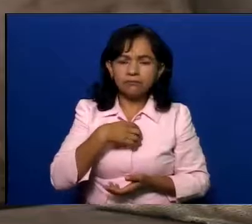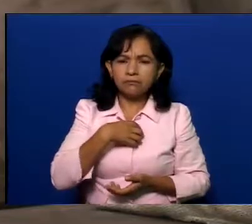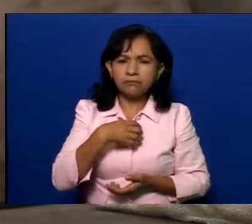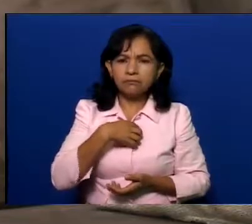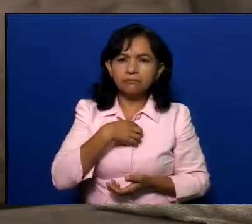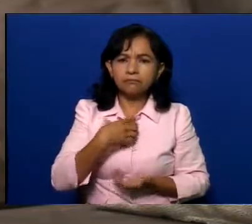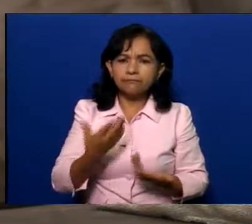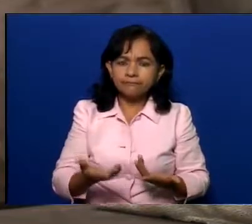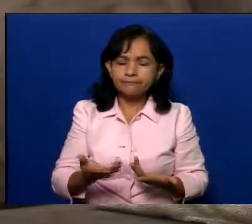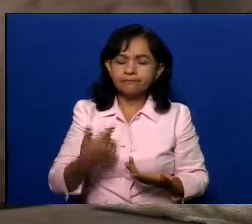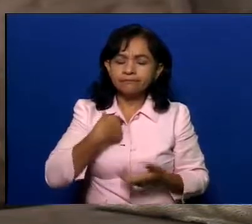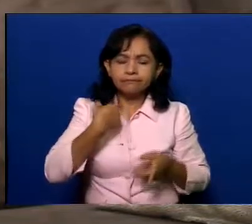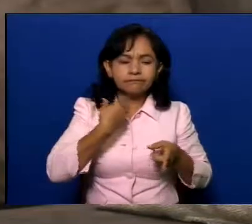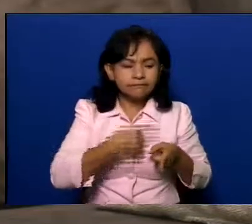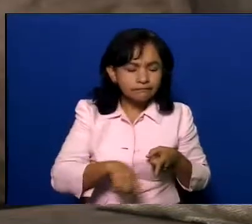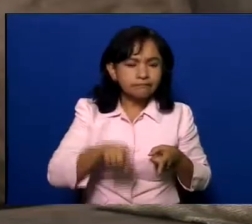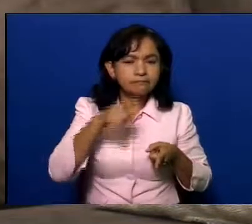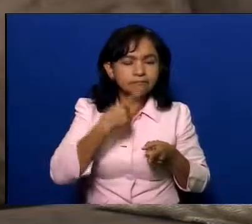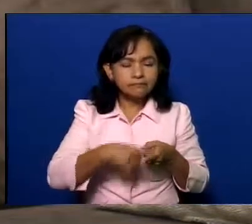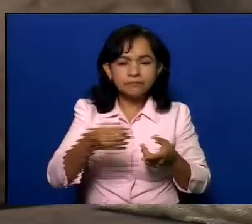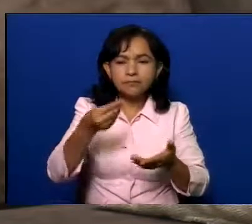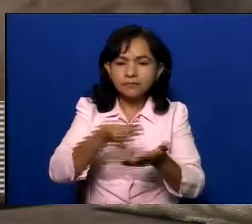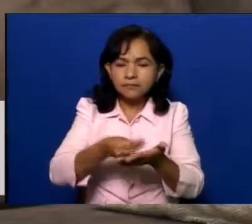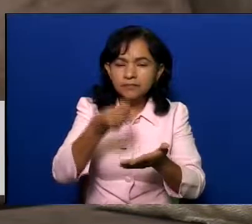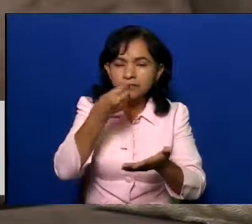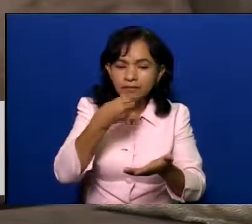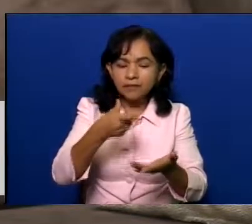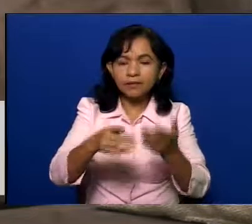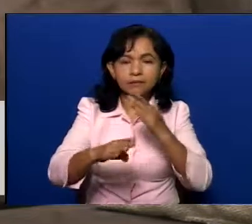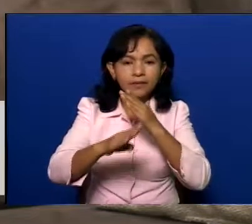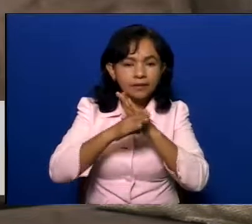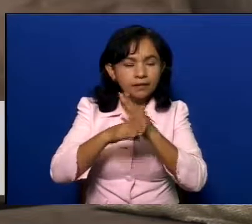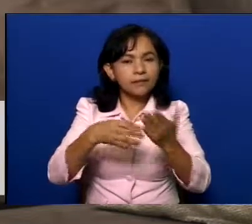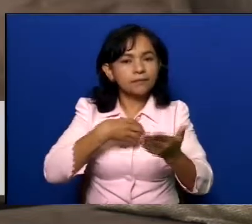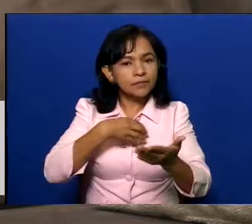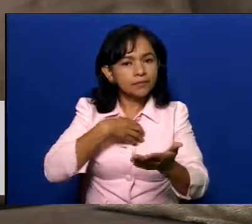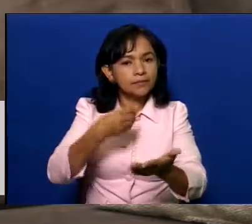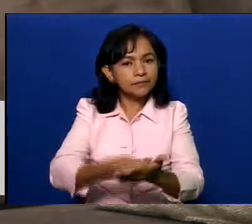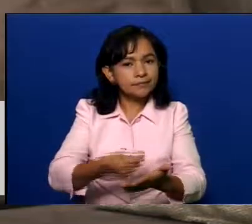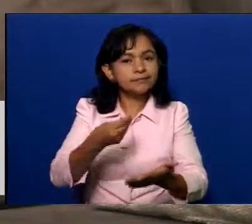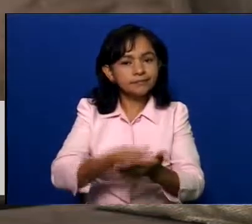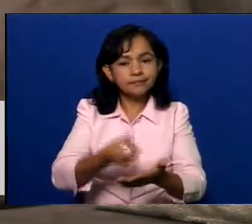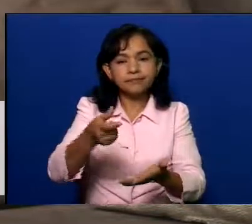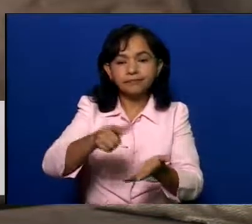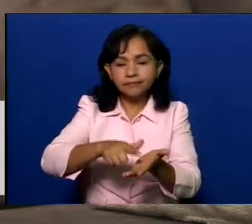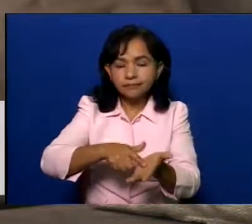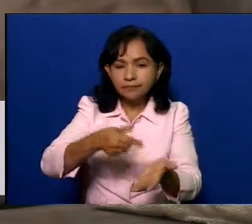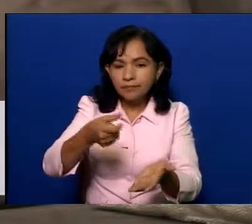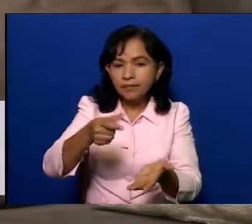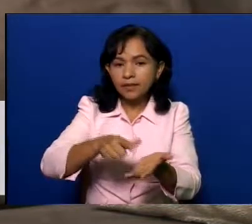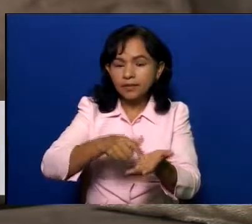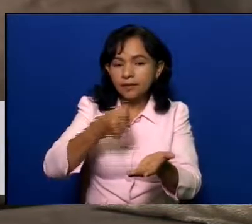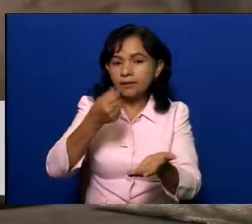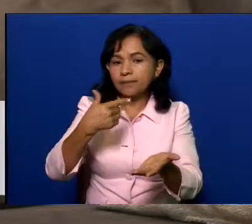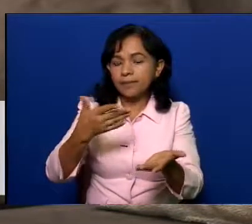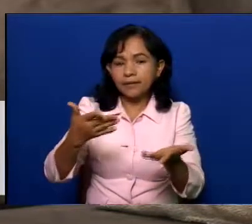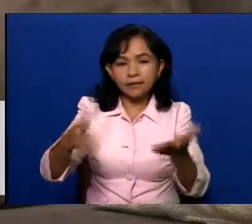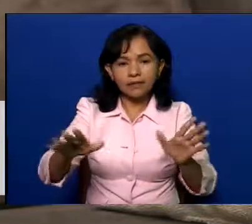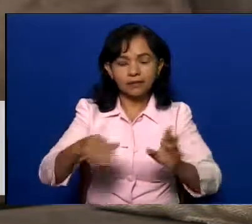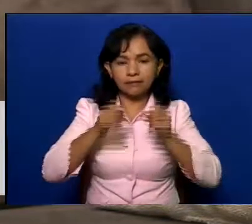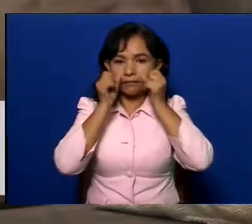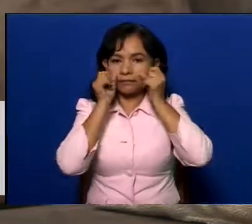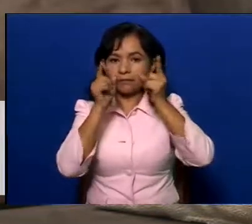paciente, dónde puede estar apareciendo un problema para detectarlo con precocidad, pero también para poderlo